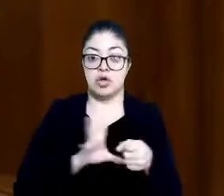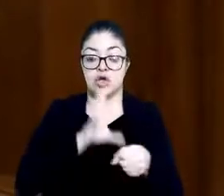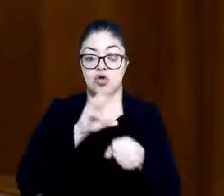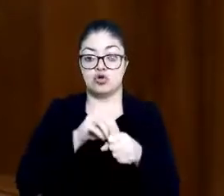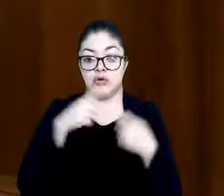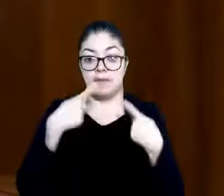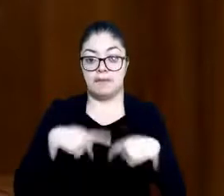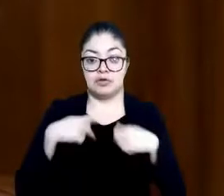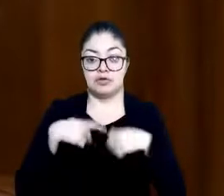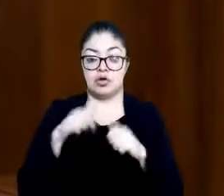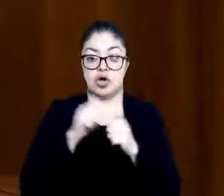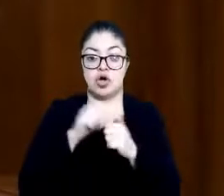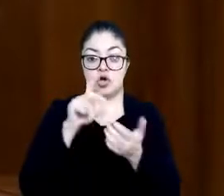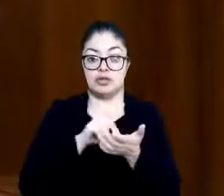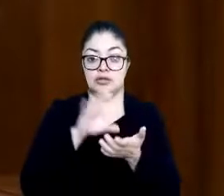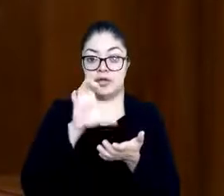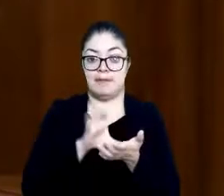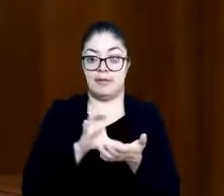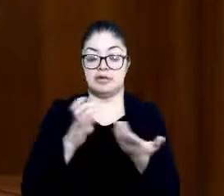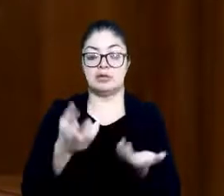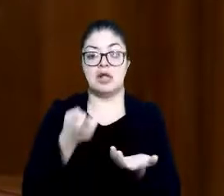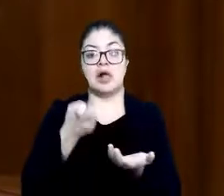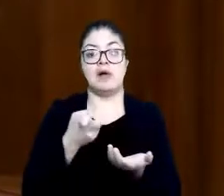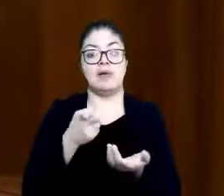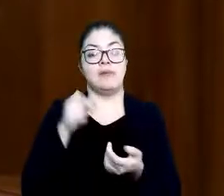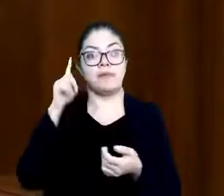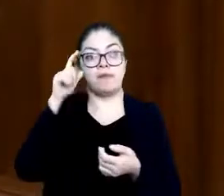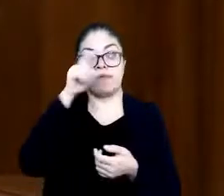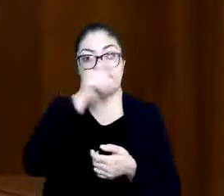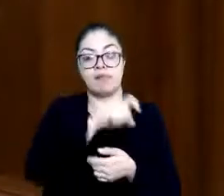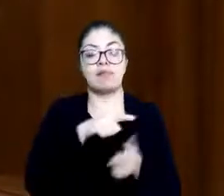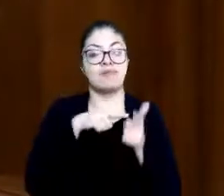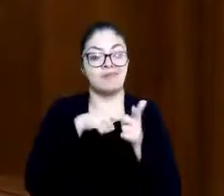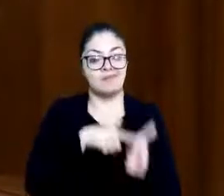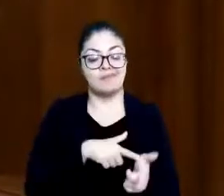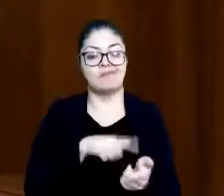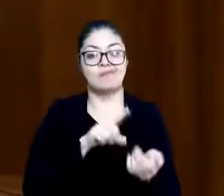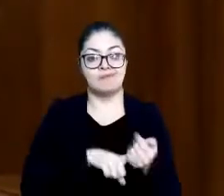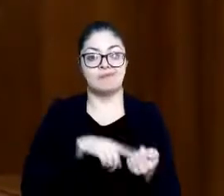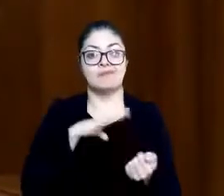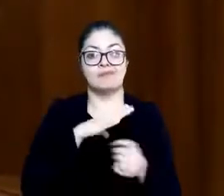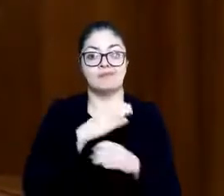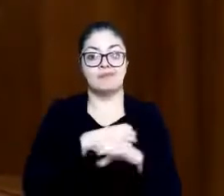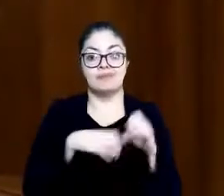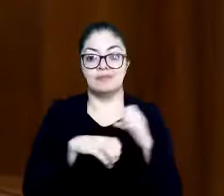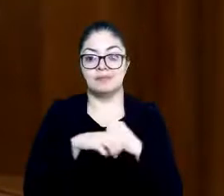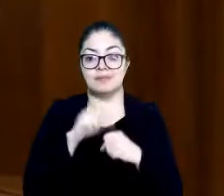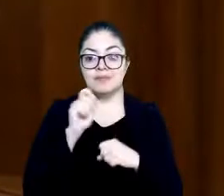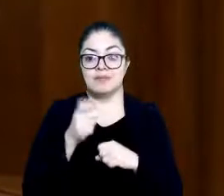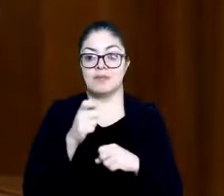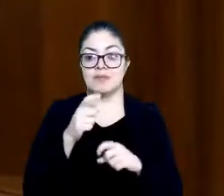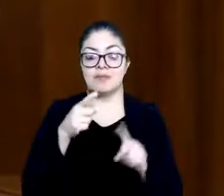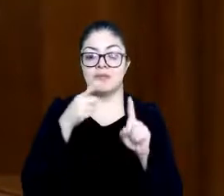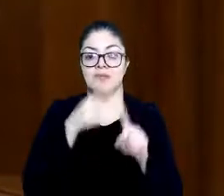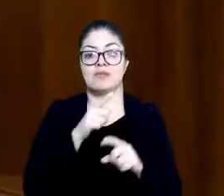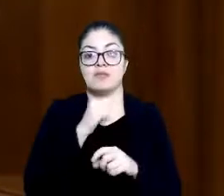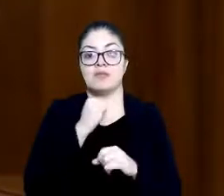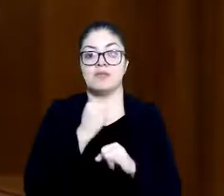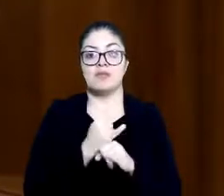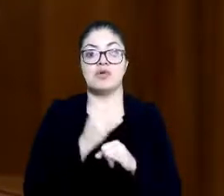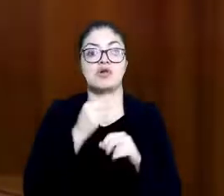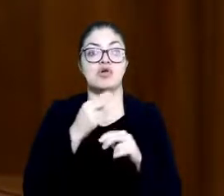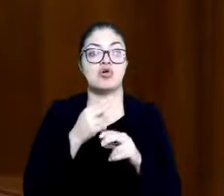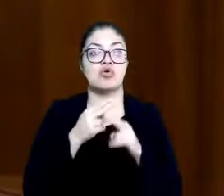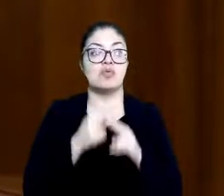para las personas con discapacidad ha sido complejo y sigue siendo uno de los factores que propician el incumplimiento